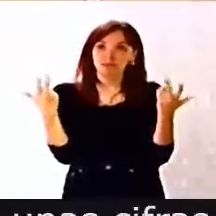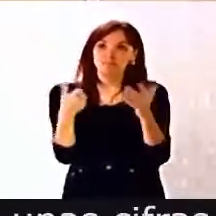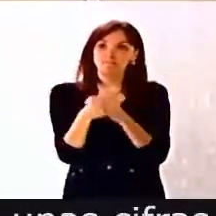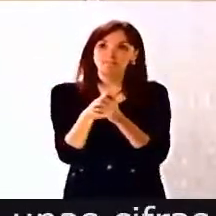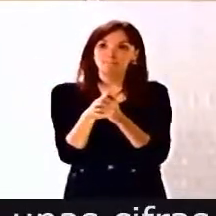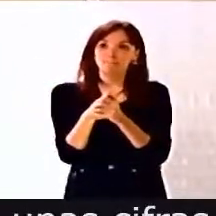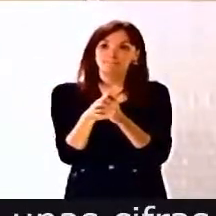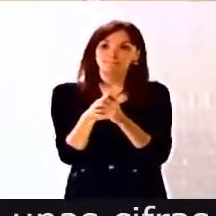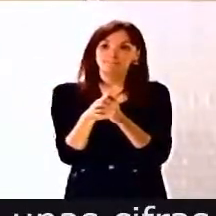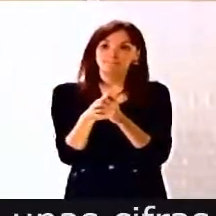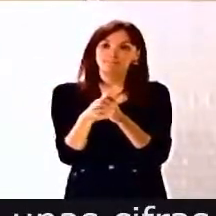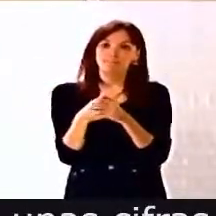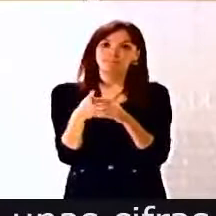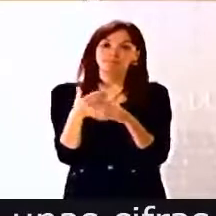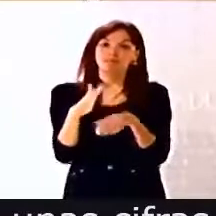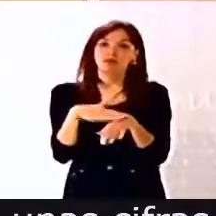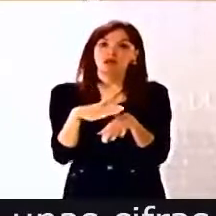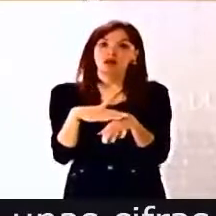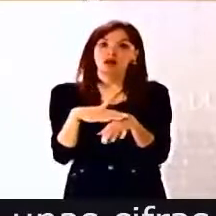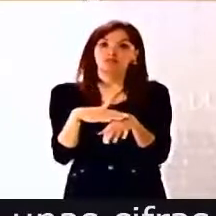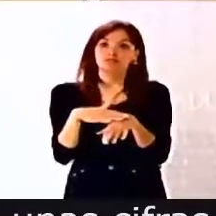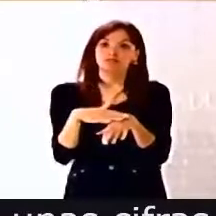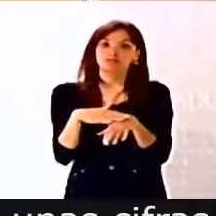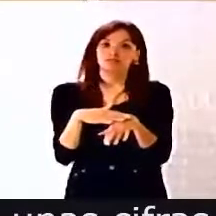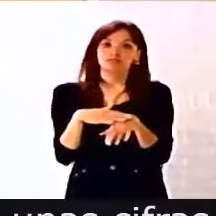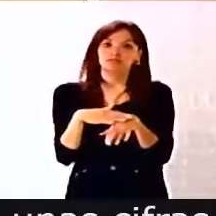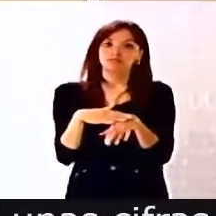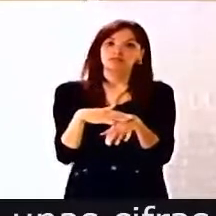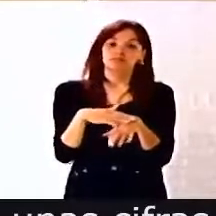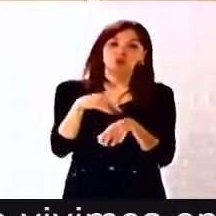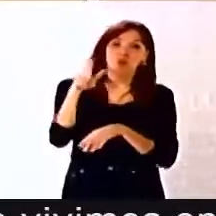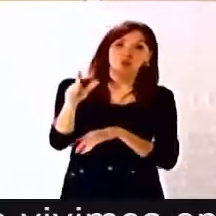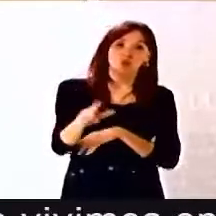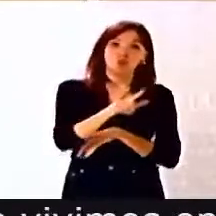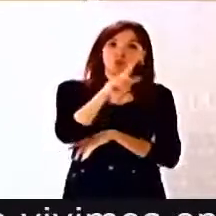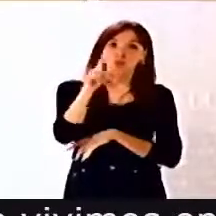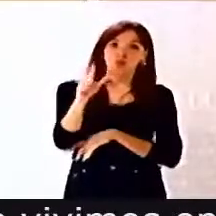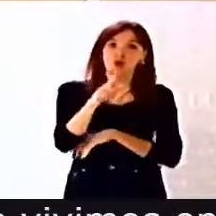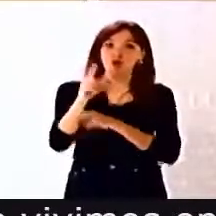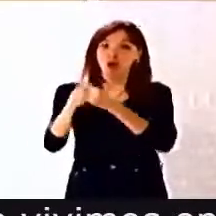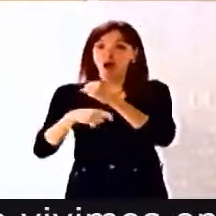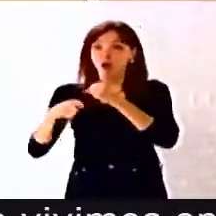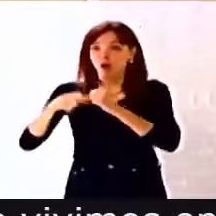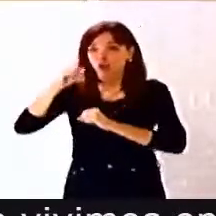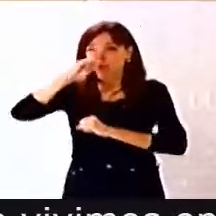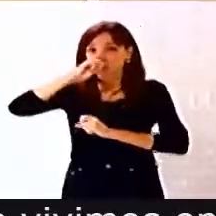vivir los días que vivimos en los meses de julio y en los meses de agosto